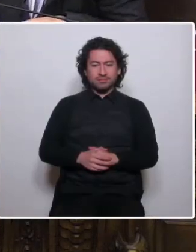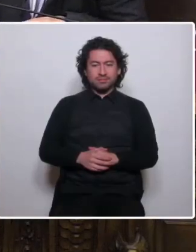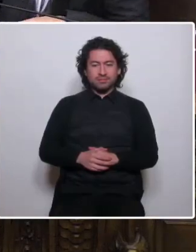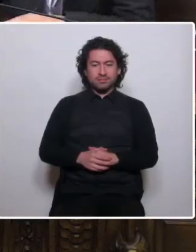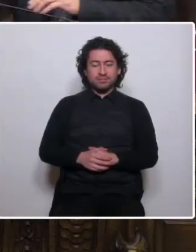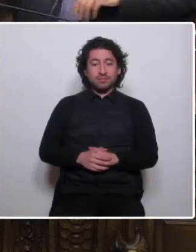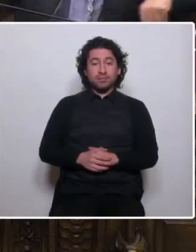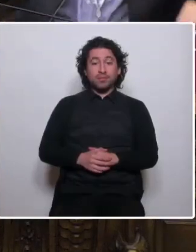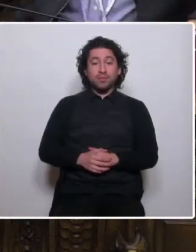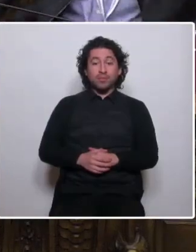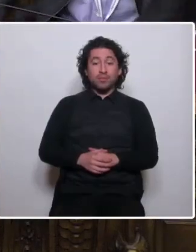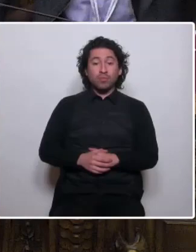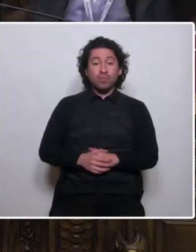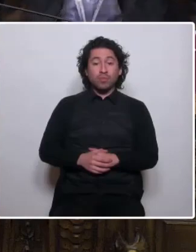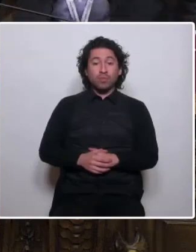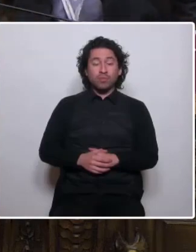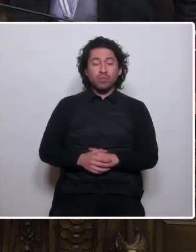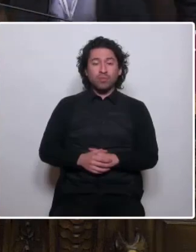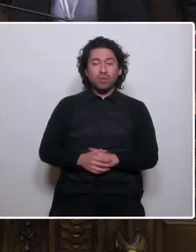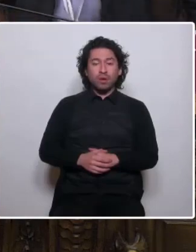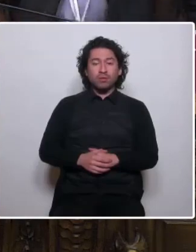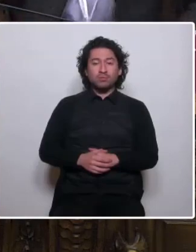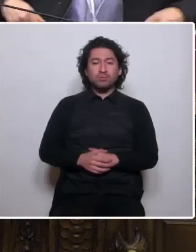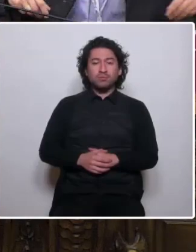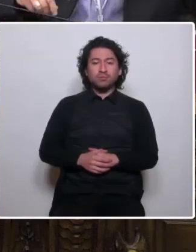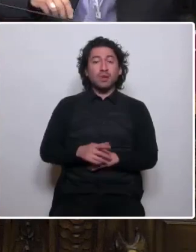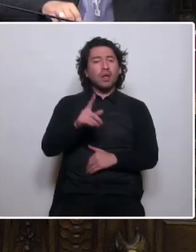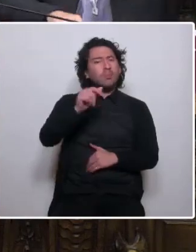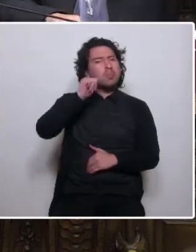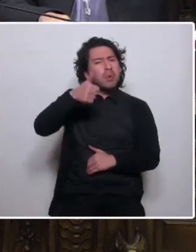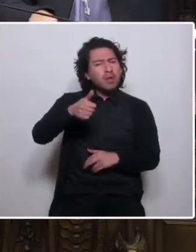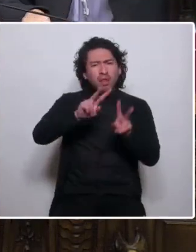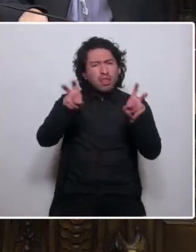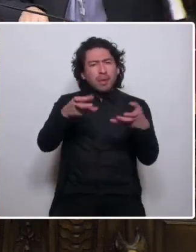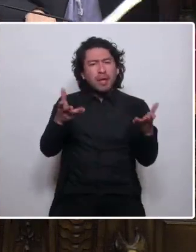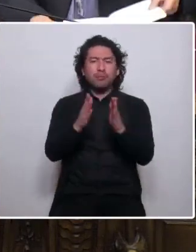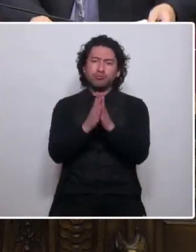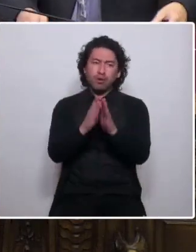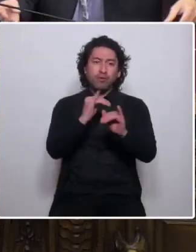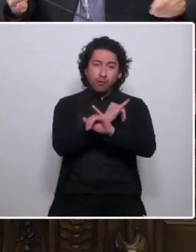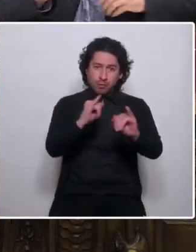Una información para lo que corresponde el día de mañana, por favor.